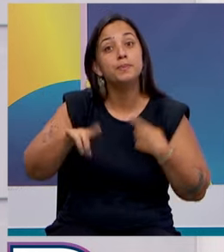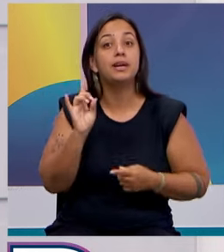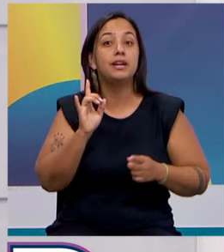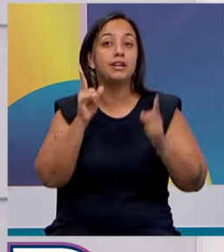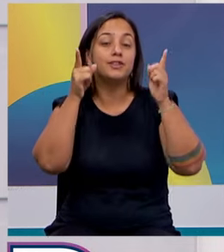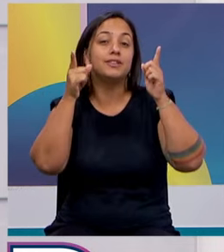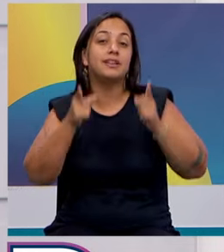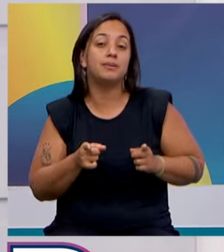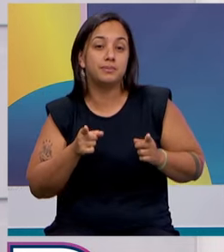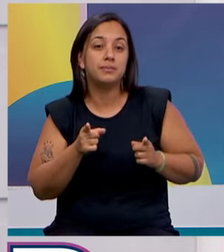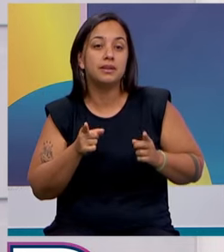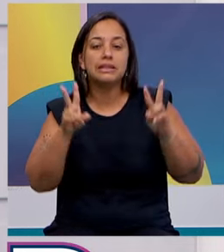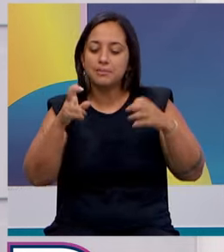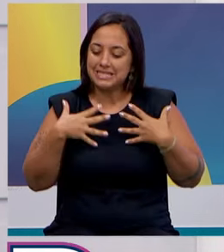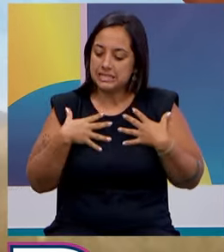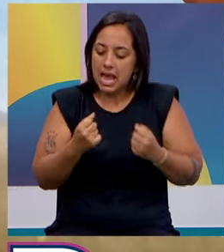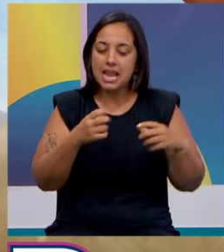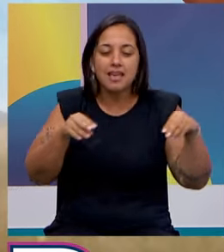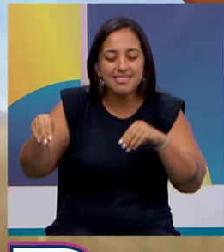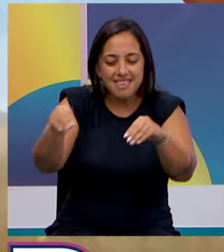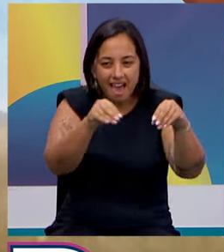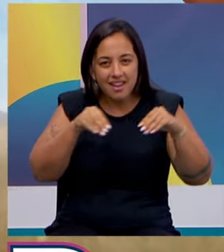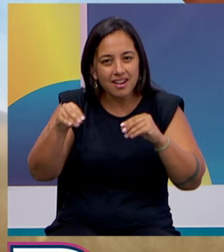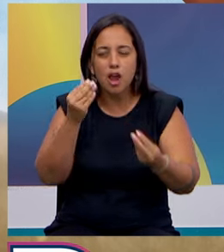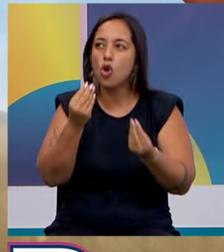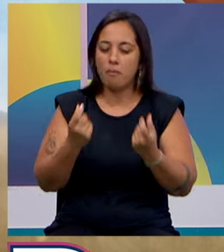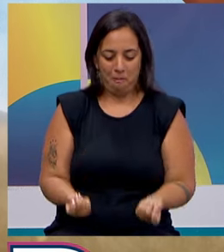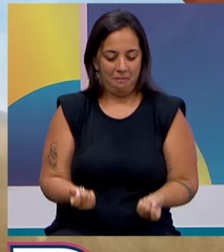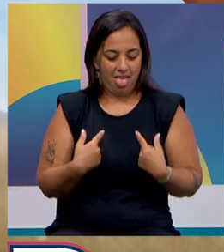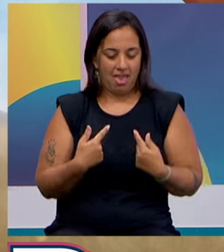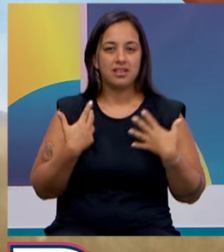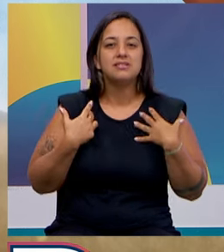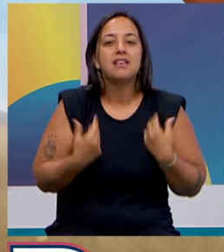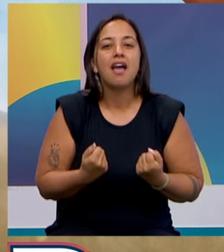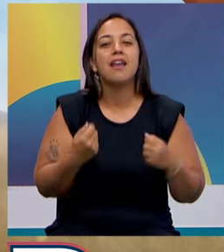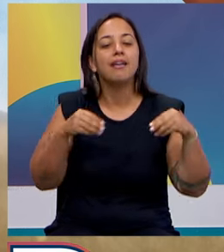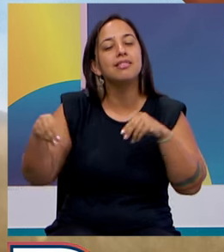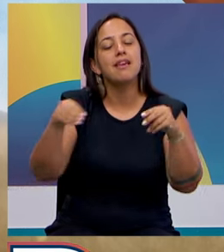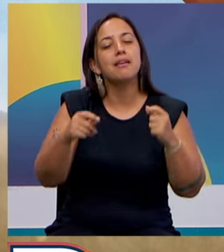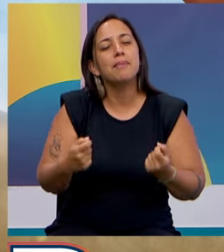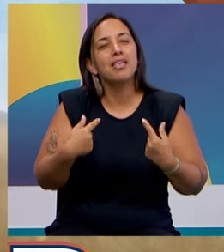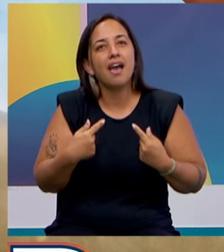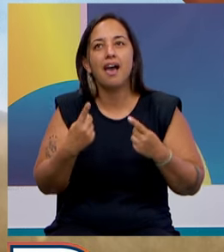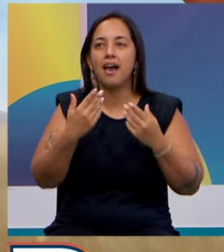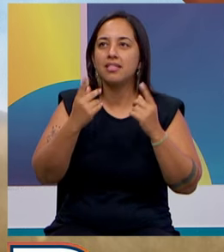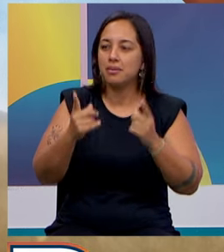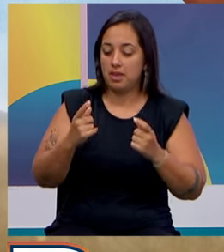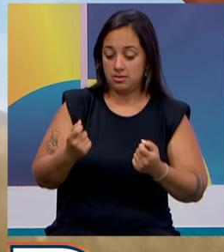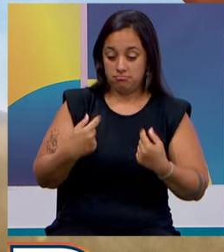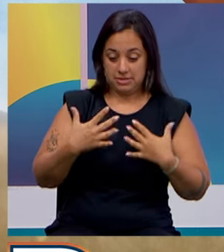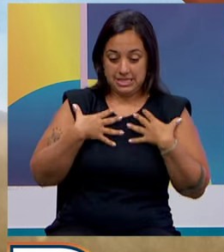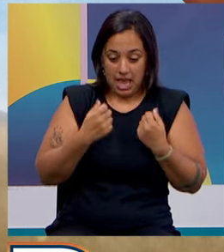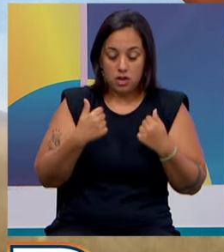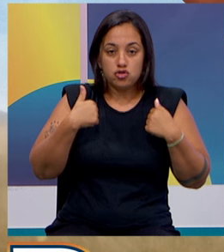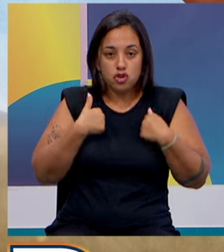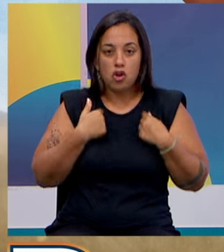también la sanación de la tierra. Cómo podemos sanar con la tierra, cómo sanando la tierra también nos sanamos nosotros.